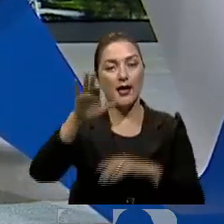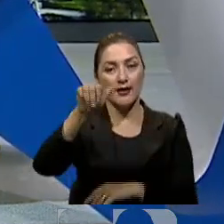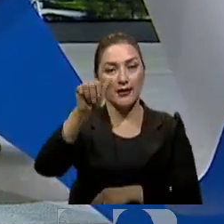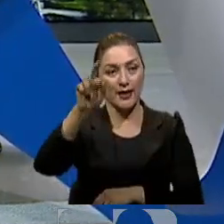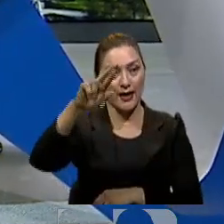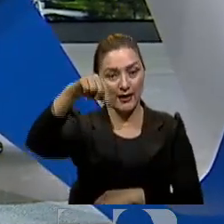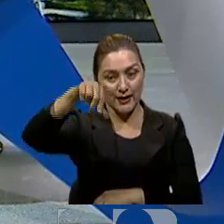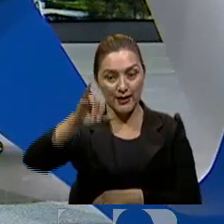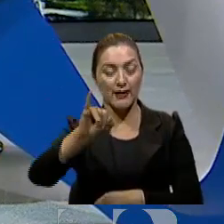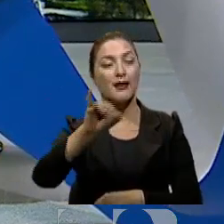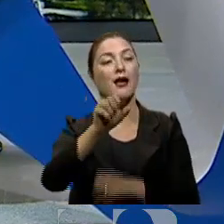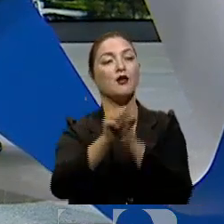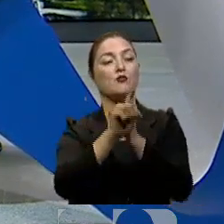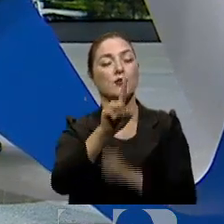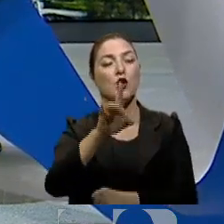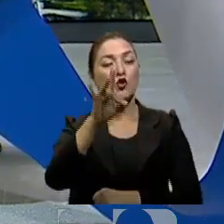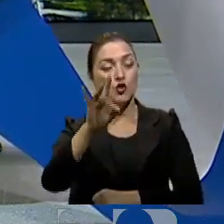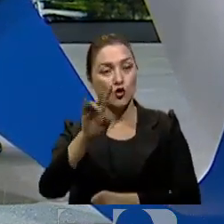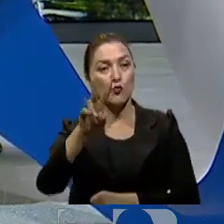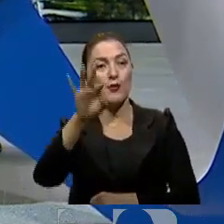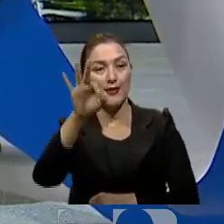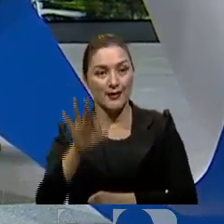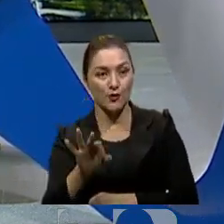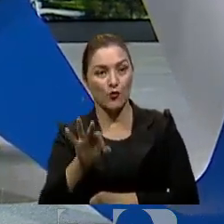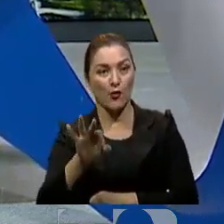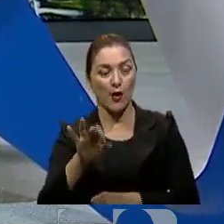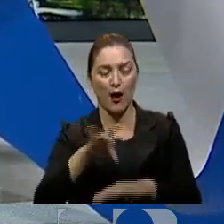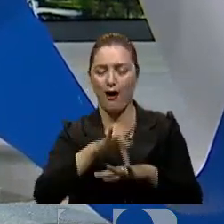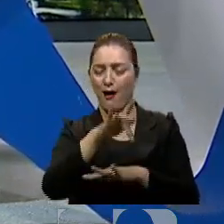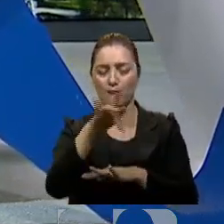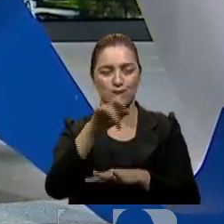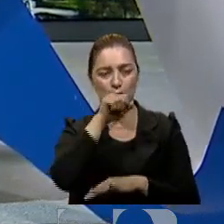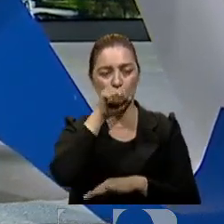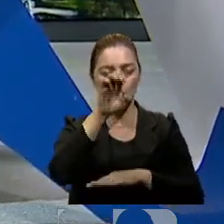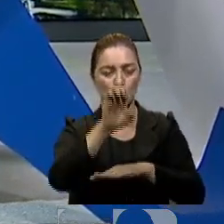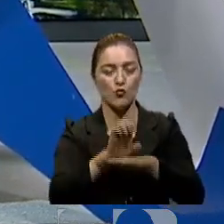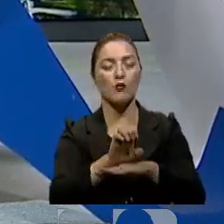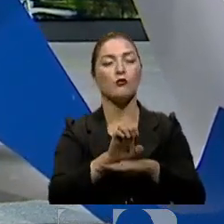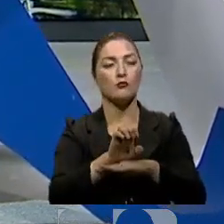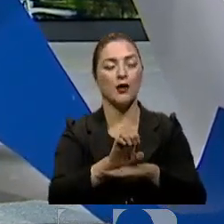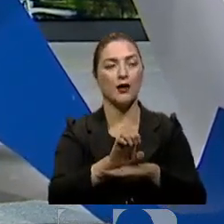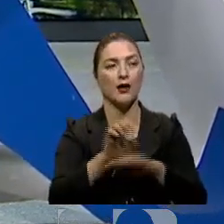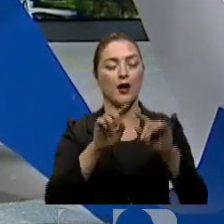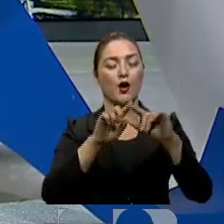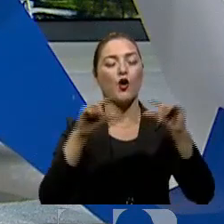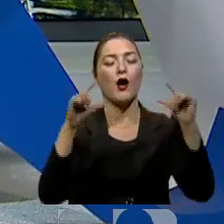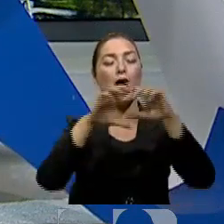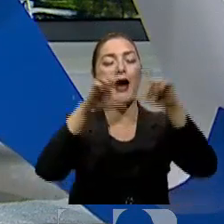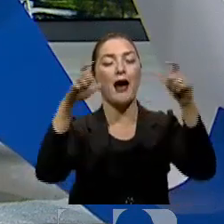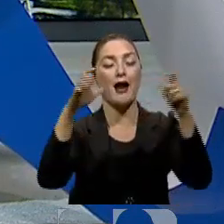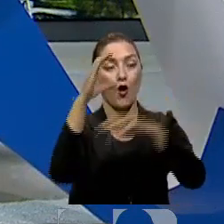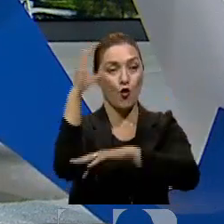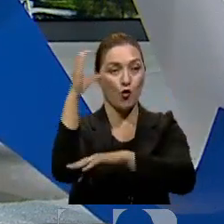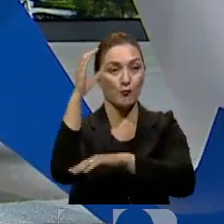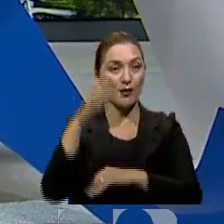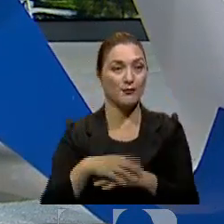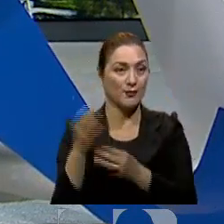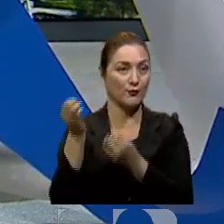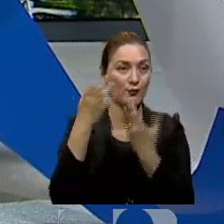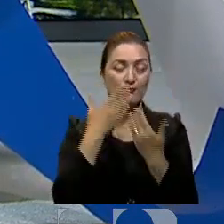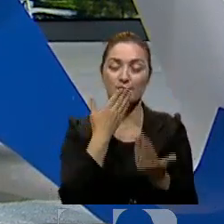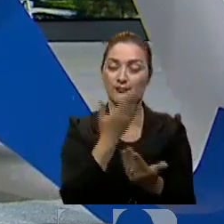de 1829, que cubrió de gloria a la patria y en ese firmes. Entonces a la Gran Colombia. Siempre muy amable, firmes. Muchas gracias por ese